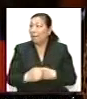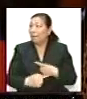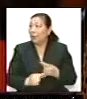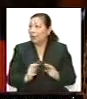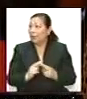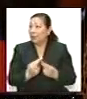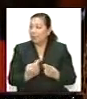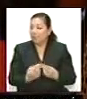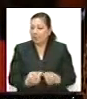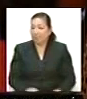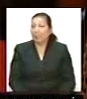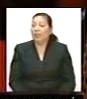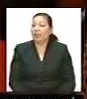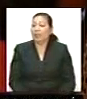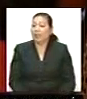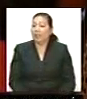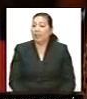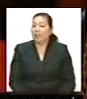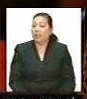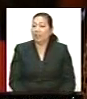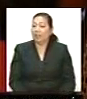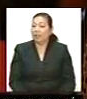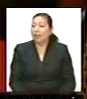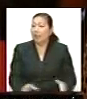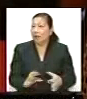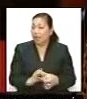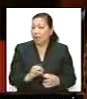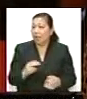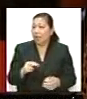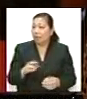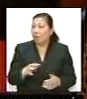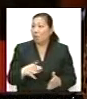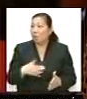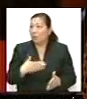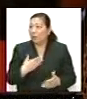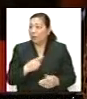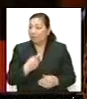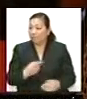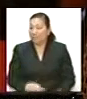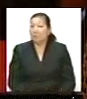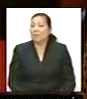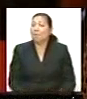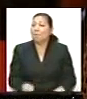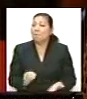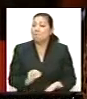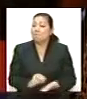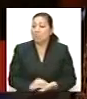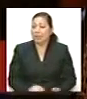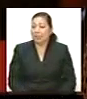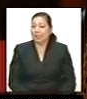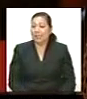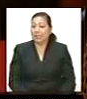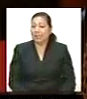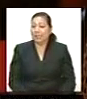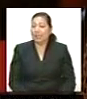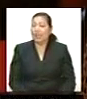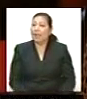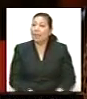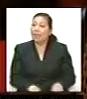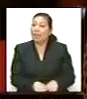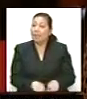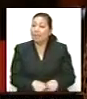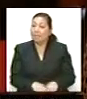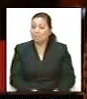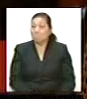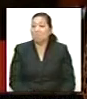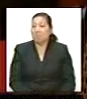edición, para que nosotros a través de la Alianza del Pacífico podamos fortalecer más el tema, sobre todo también de medio